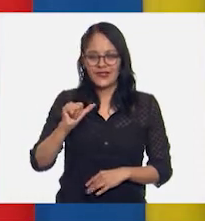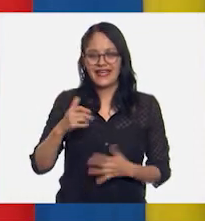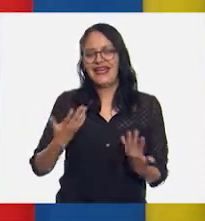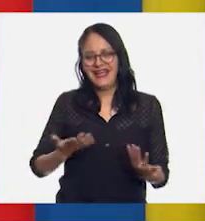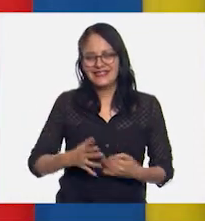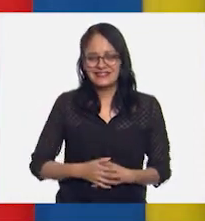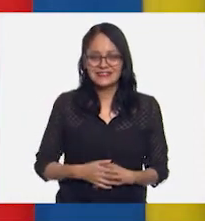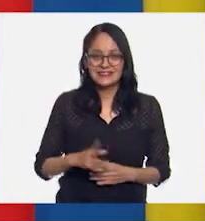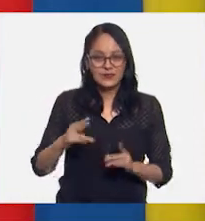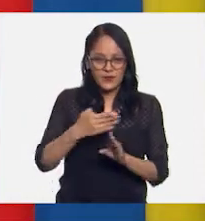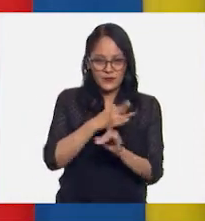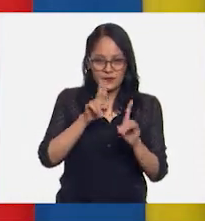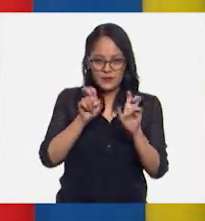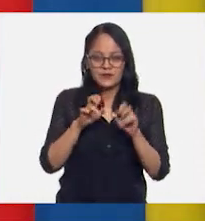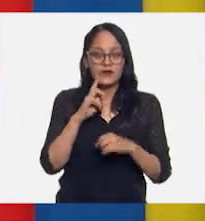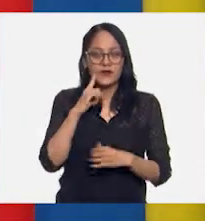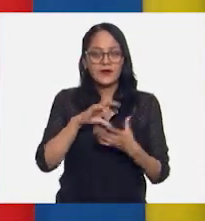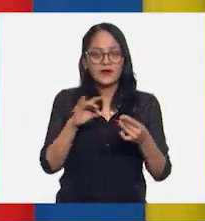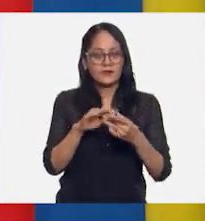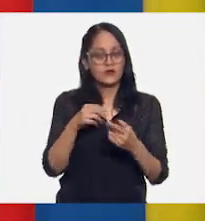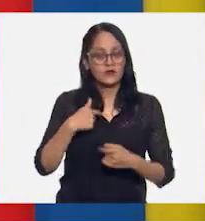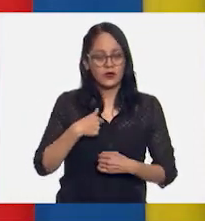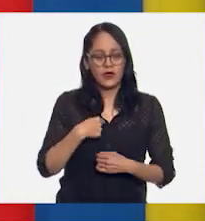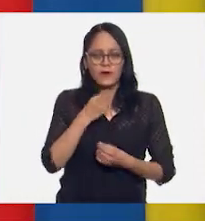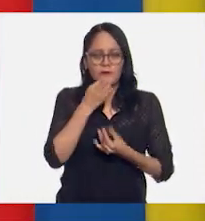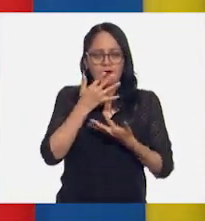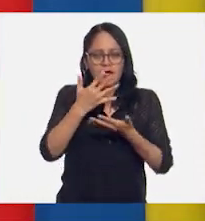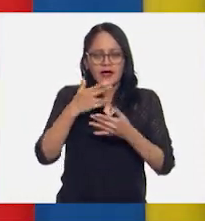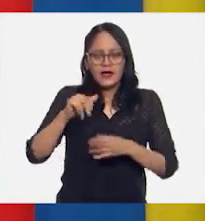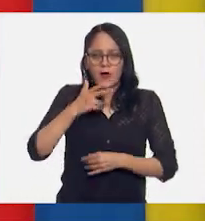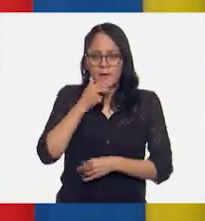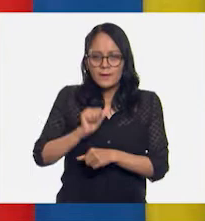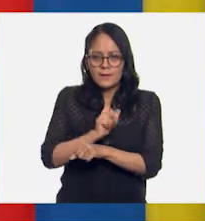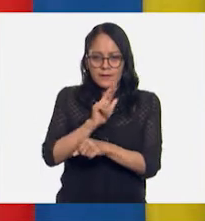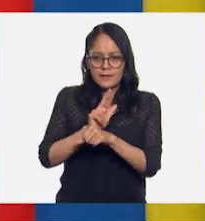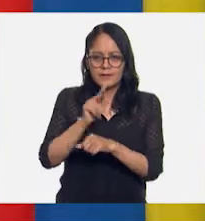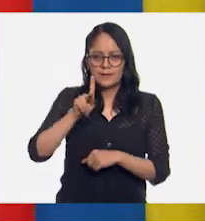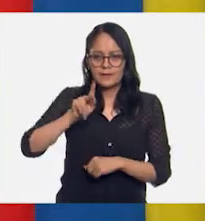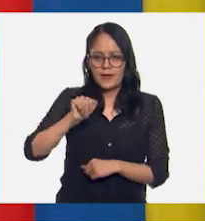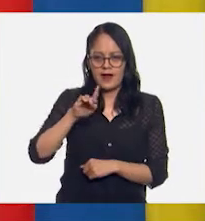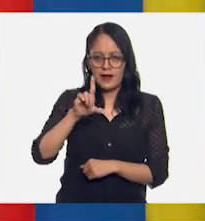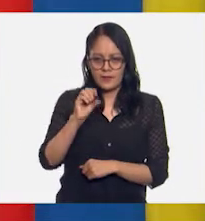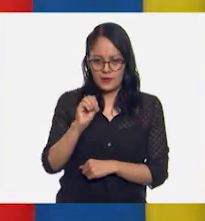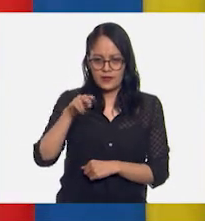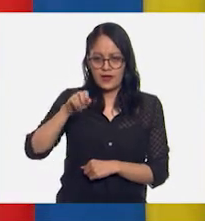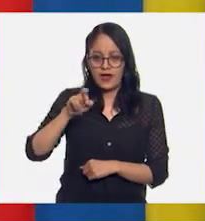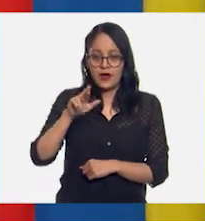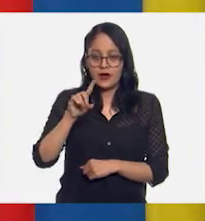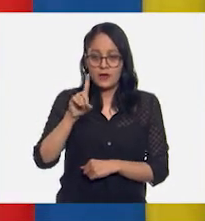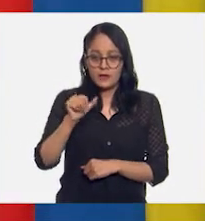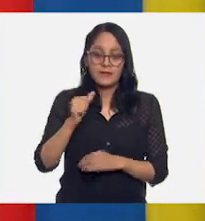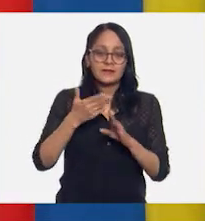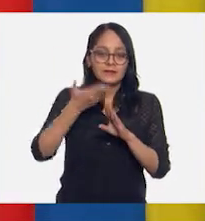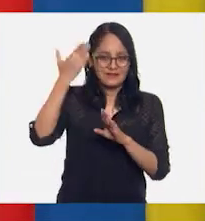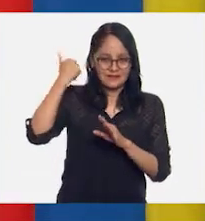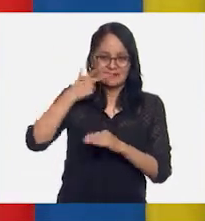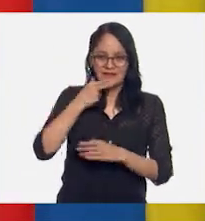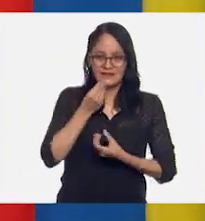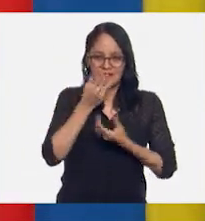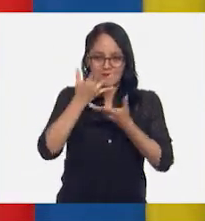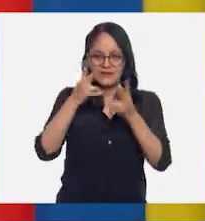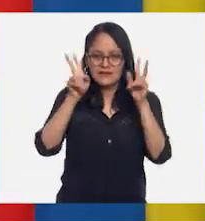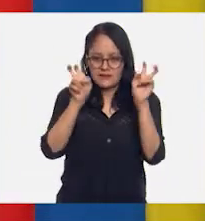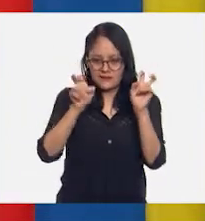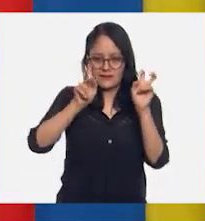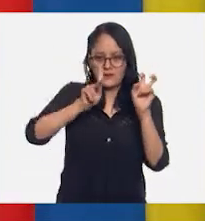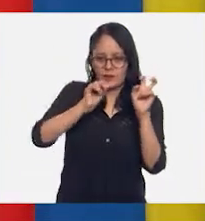hablarles sobre el despertar de mi pasión por la poesía de Pablo Neruda. Cuando leímos el poema titulado Poesía, el de Neruda, en la sesión